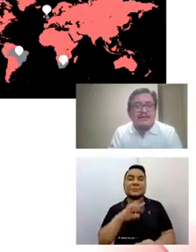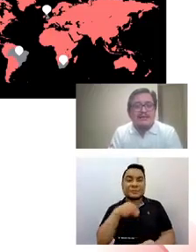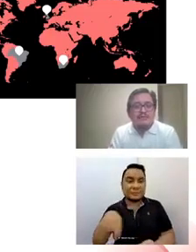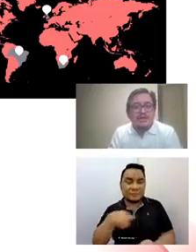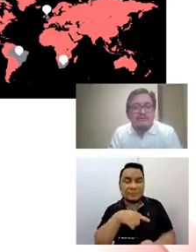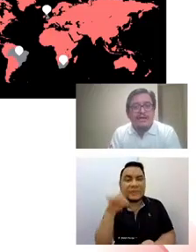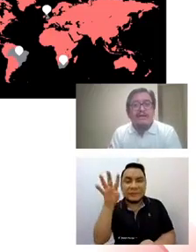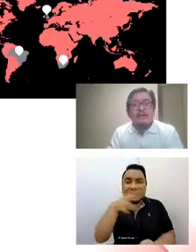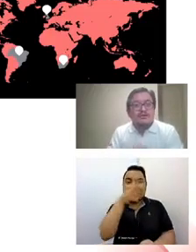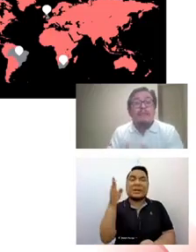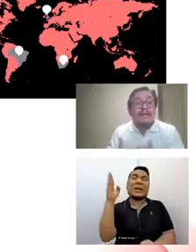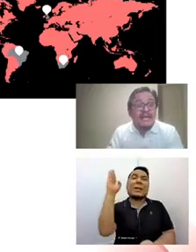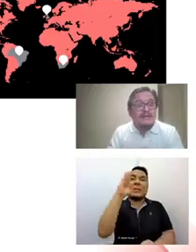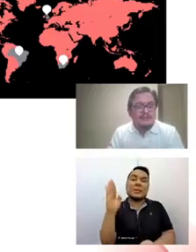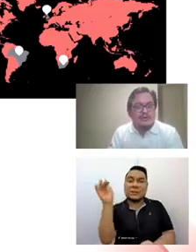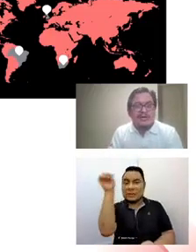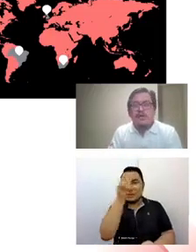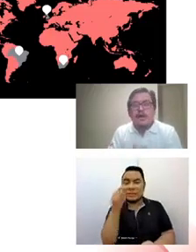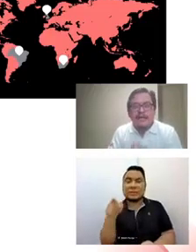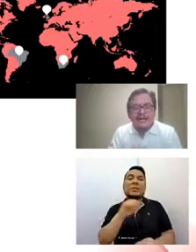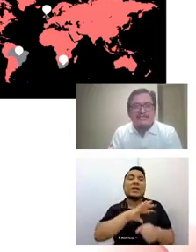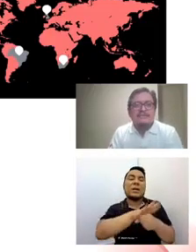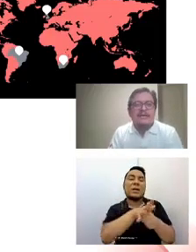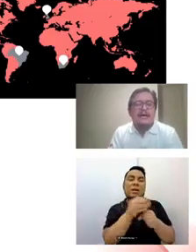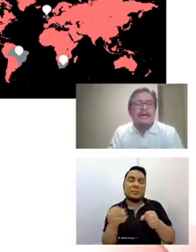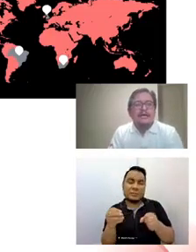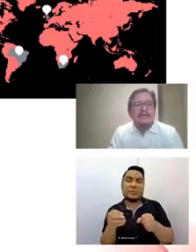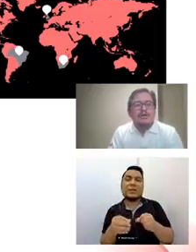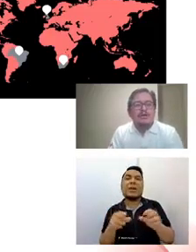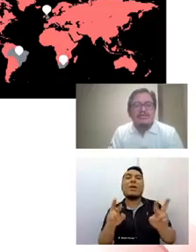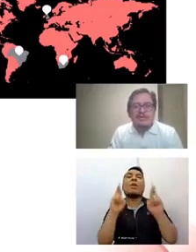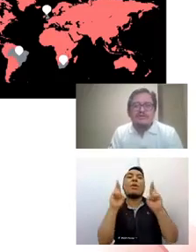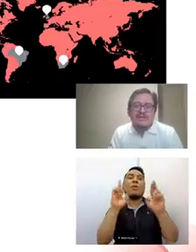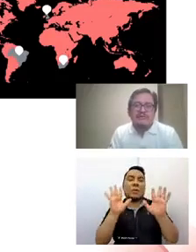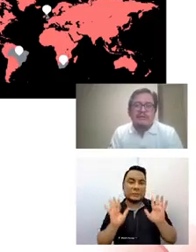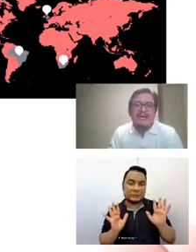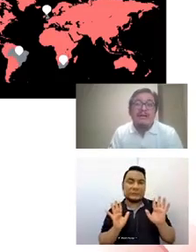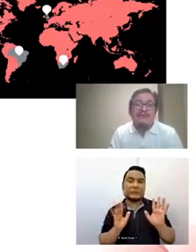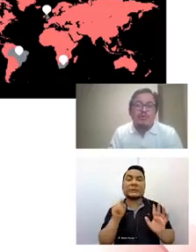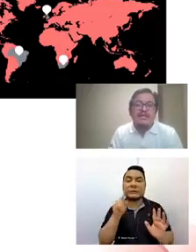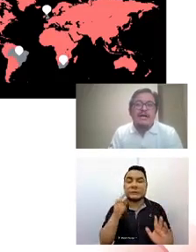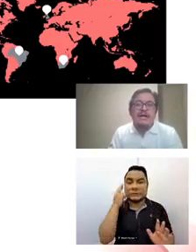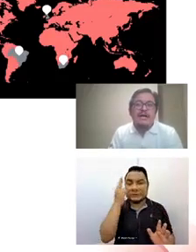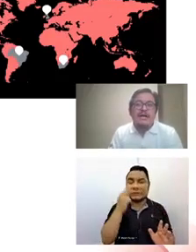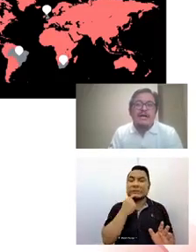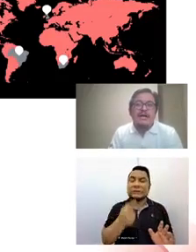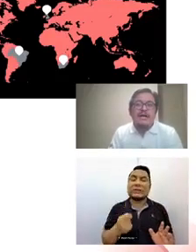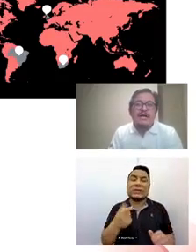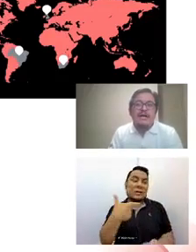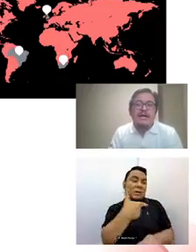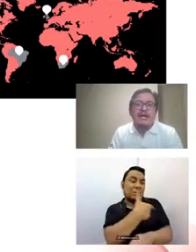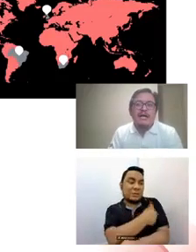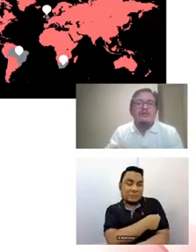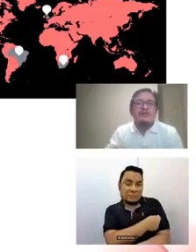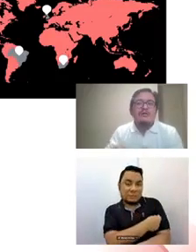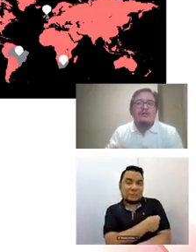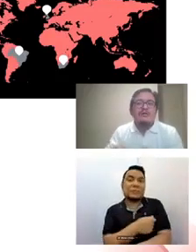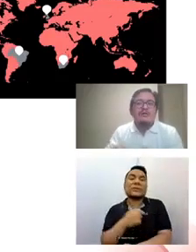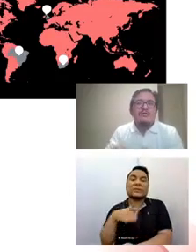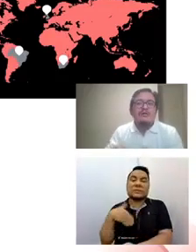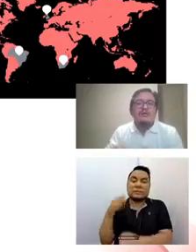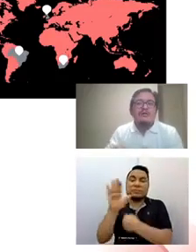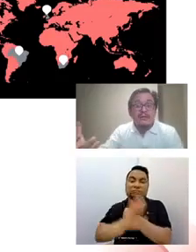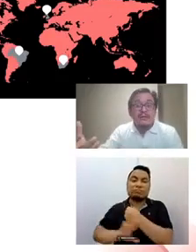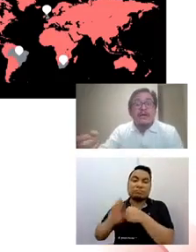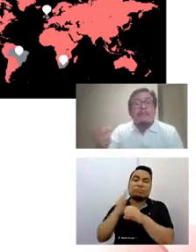Inglaterra, de Brasil, de Sudáfrica, son variantes todavía, y ojalá que así sea, y por esa razón se afirma que la vacuna todavía